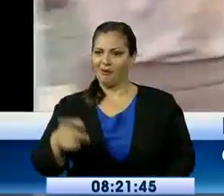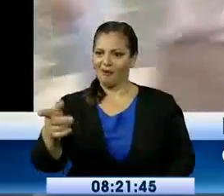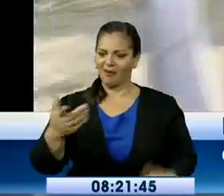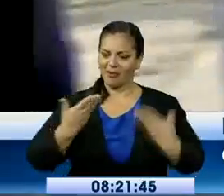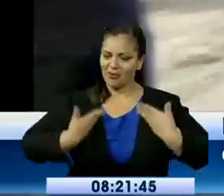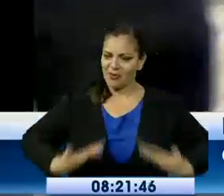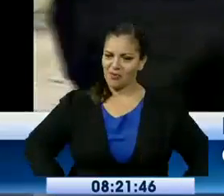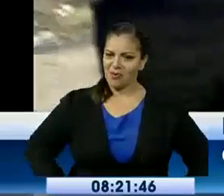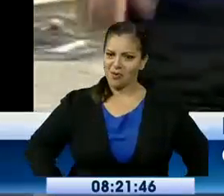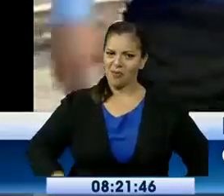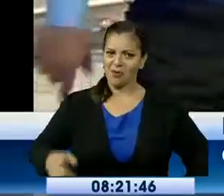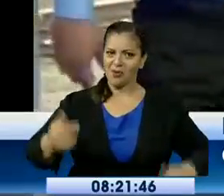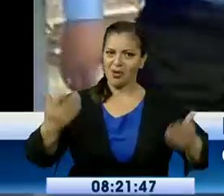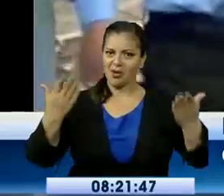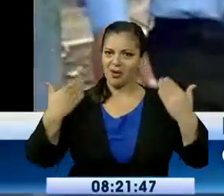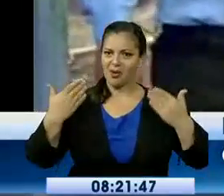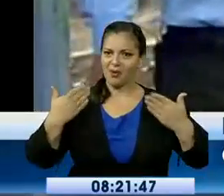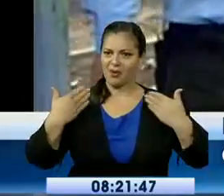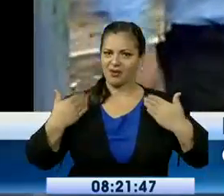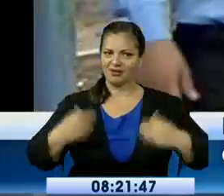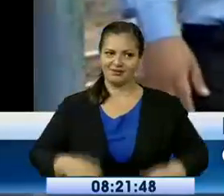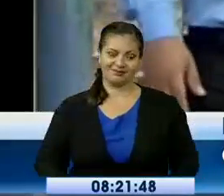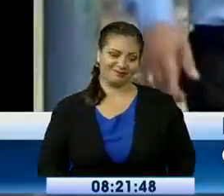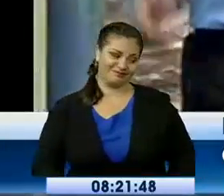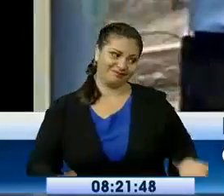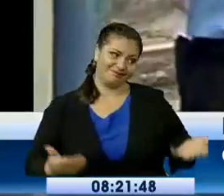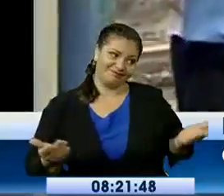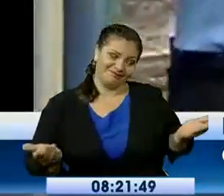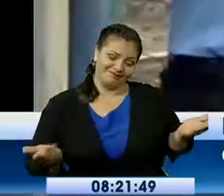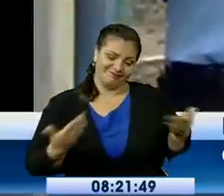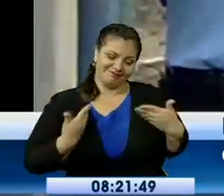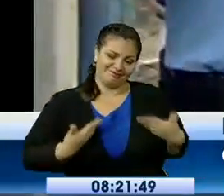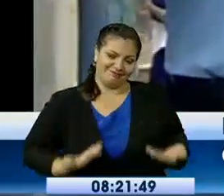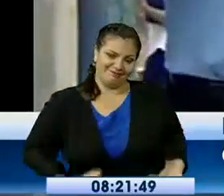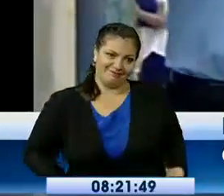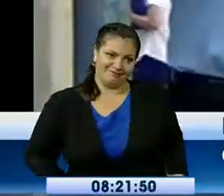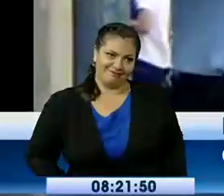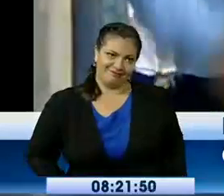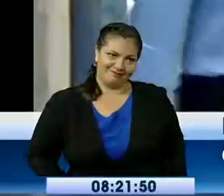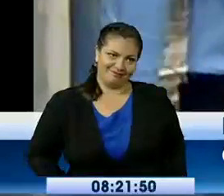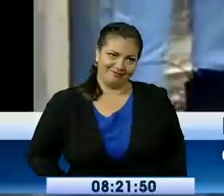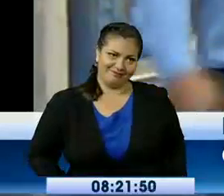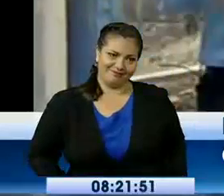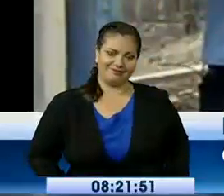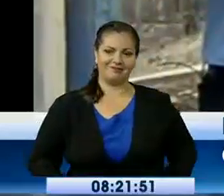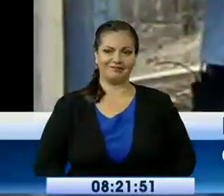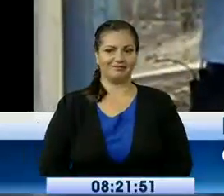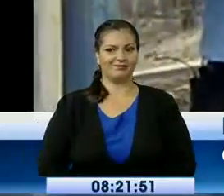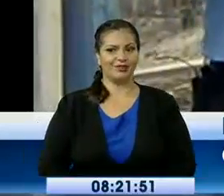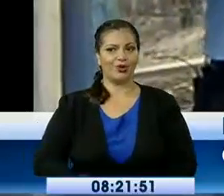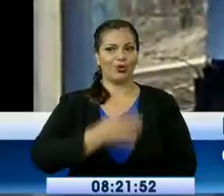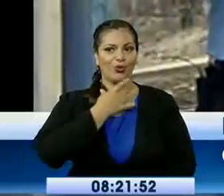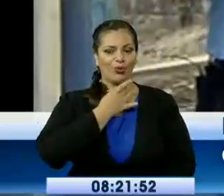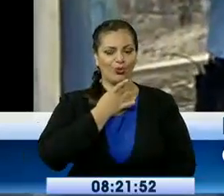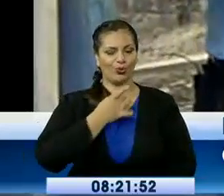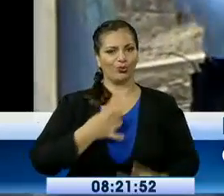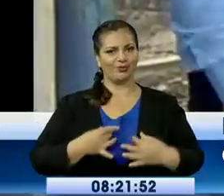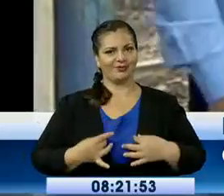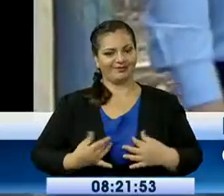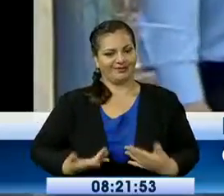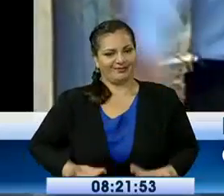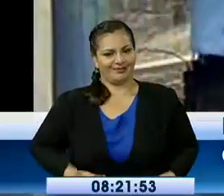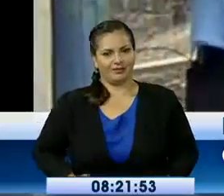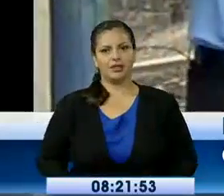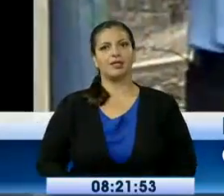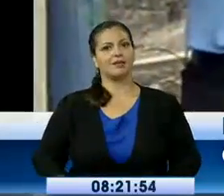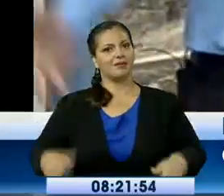esta semana... ¡Viva Guayaquil! Esta semana también vamos a estar de guayabera, así que no para imitar al abogado, sino porque me encantan las guayaberas. Así que hay que celebrar a Guayaquil